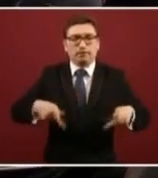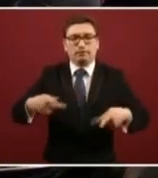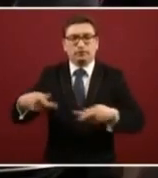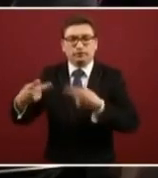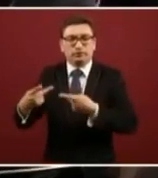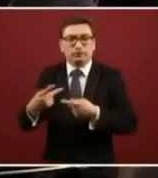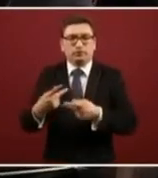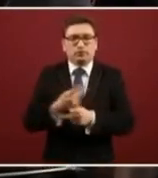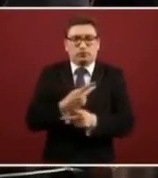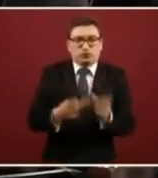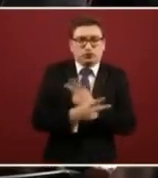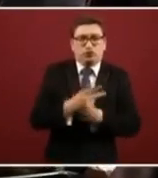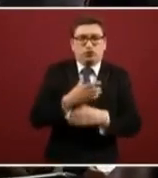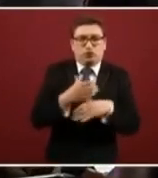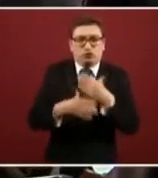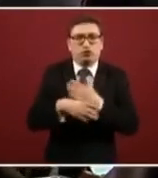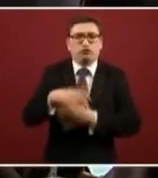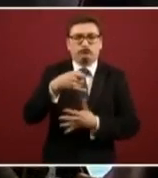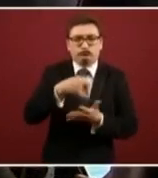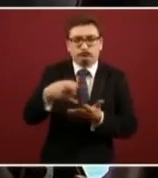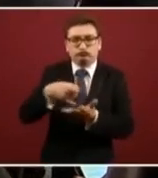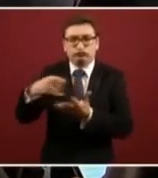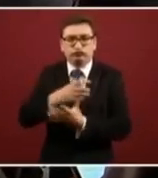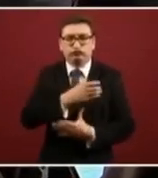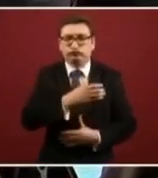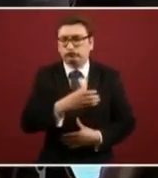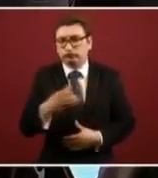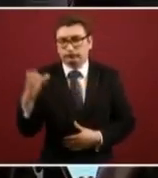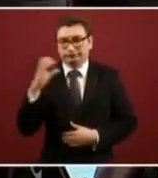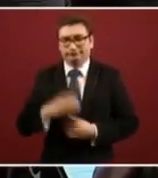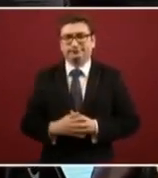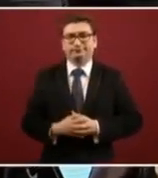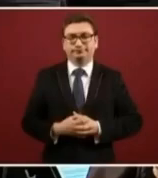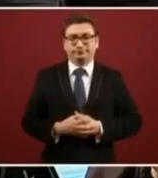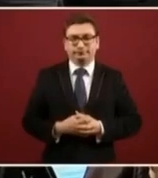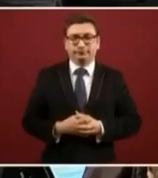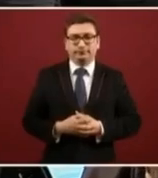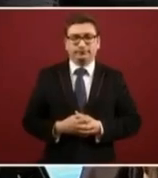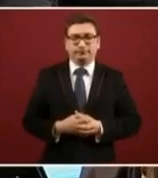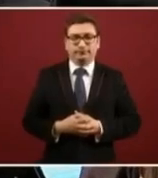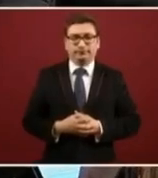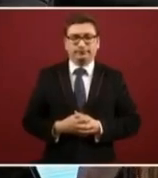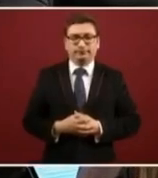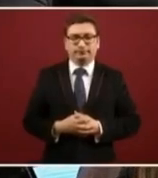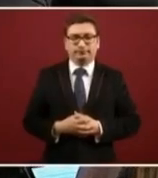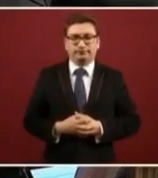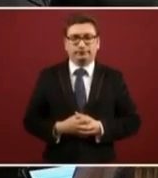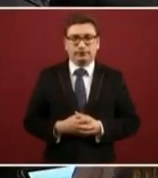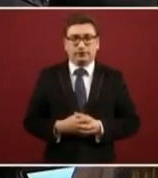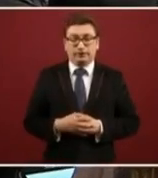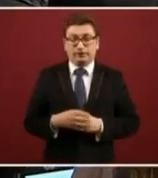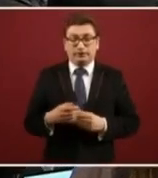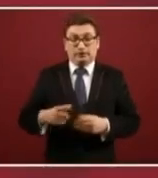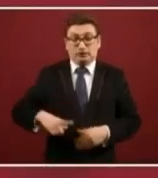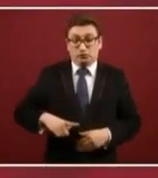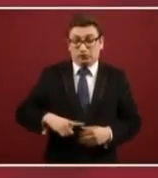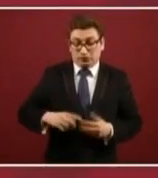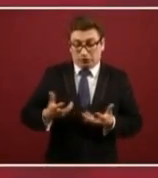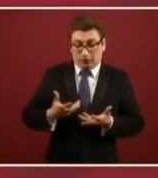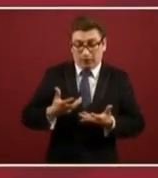de productos del campo y lo que se está llevando a cabo,